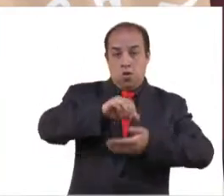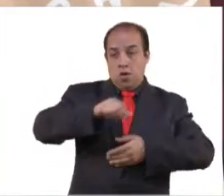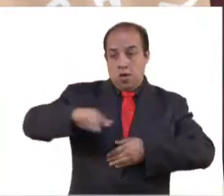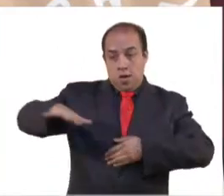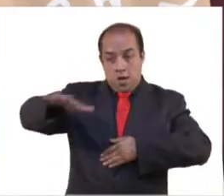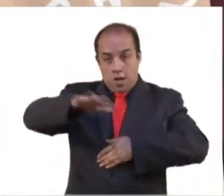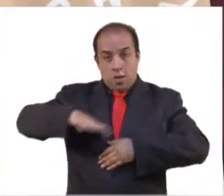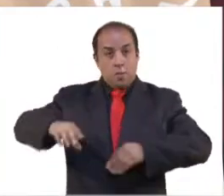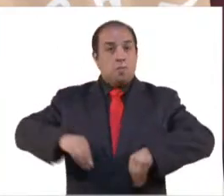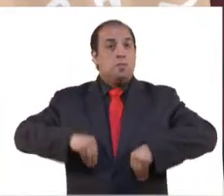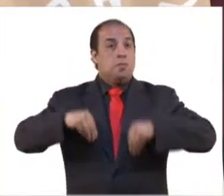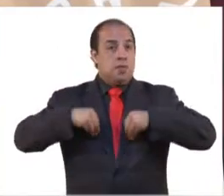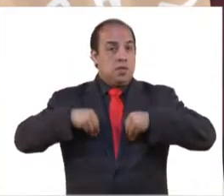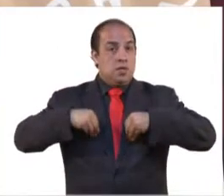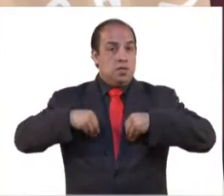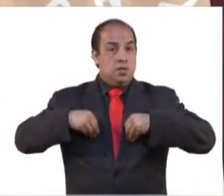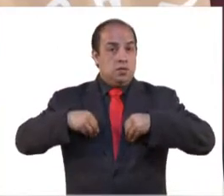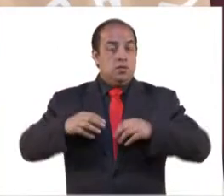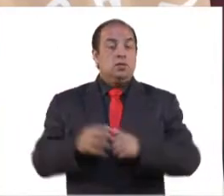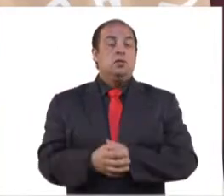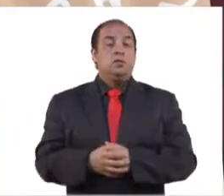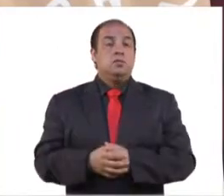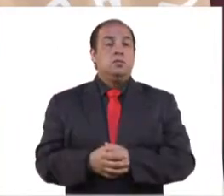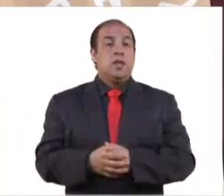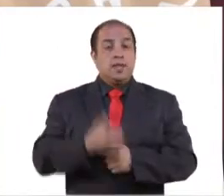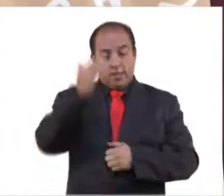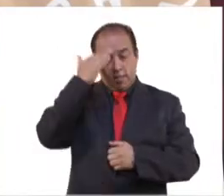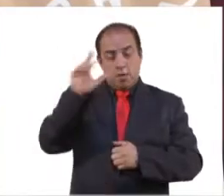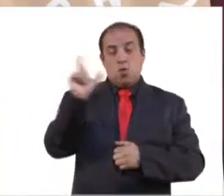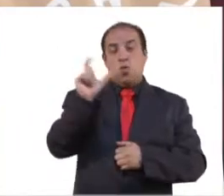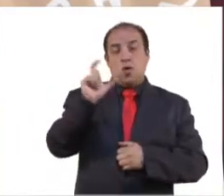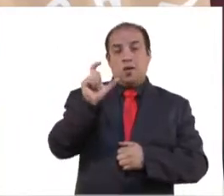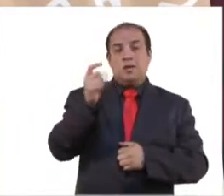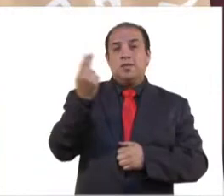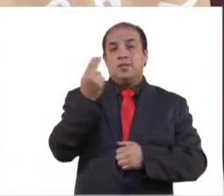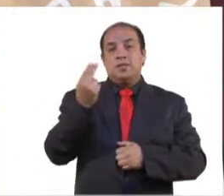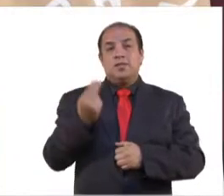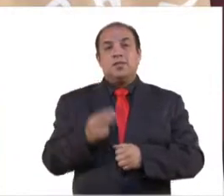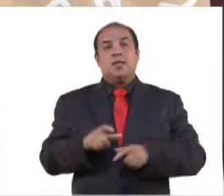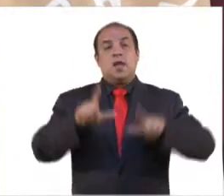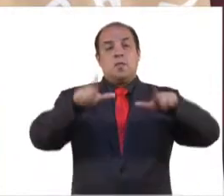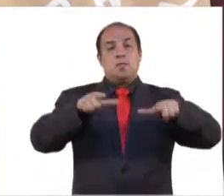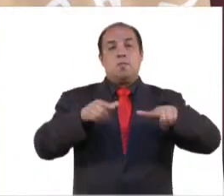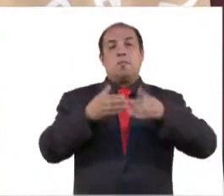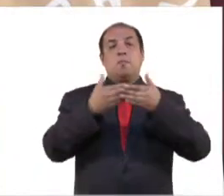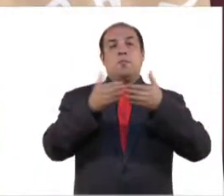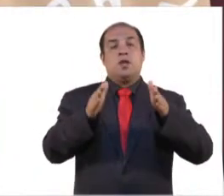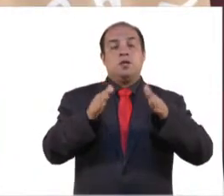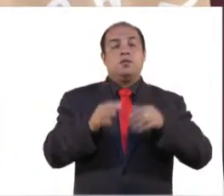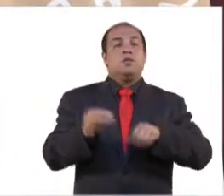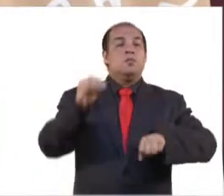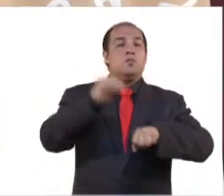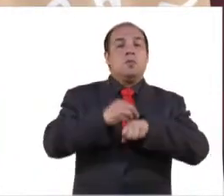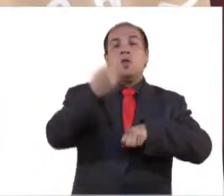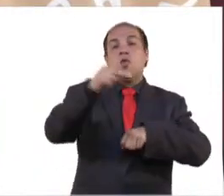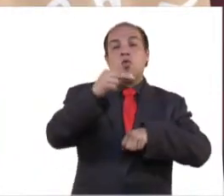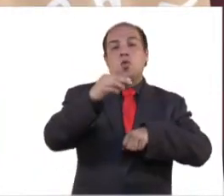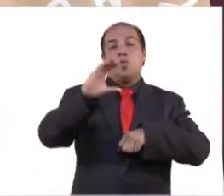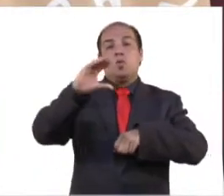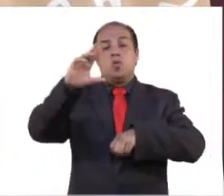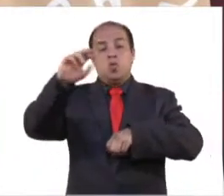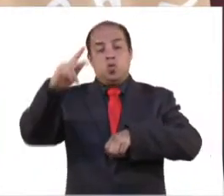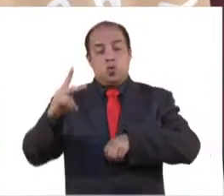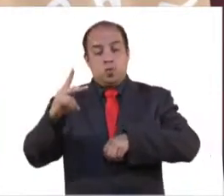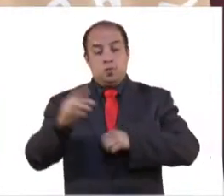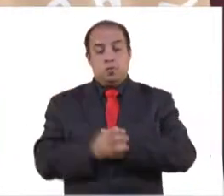Para saber cuándo les toca, ingresen a la página. Ahí pueden poner su nombre, su CURP, y ahí les van